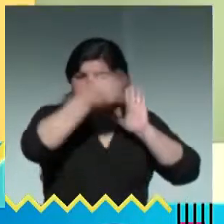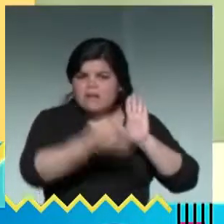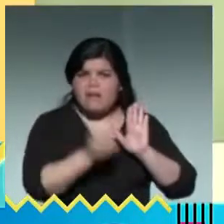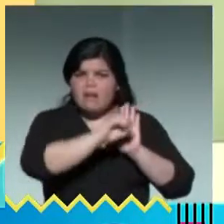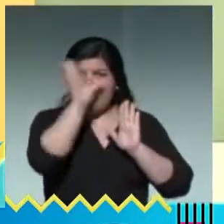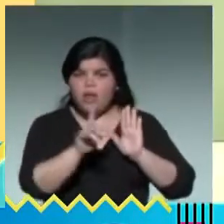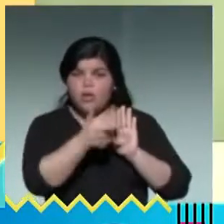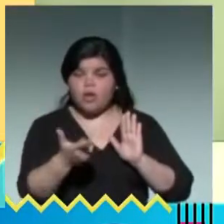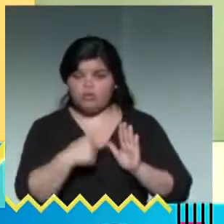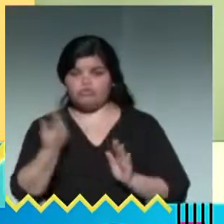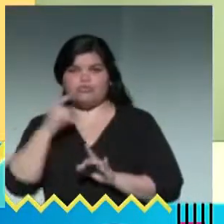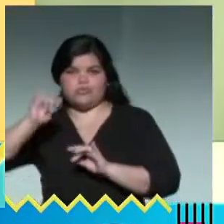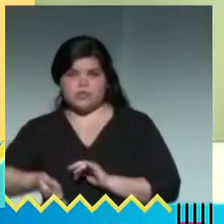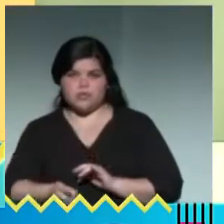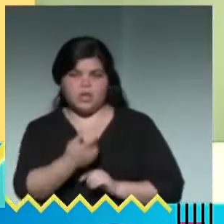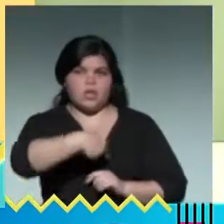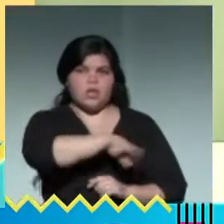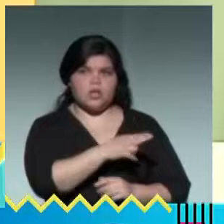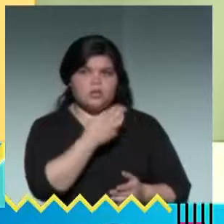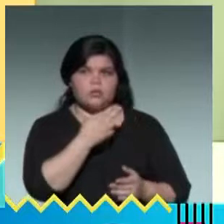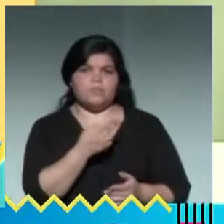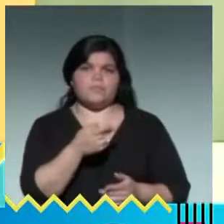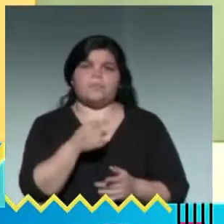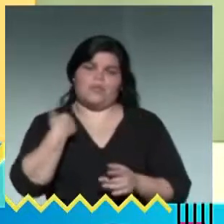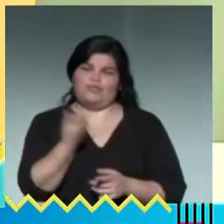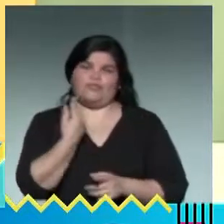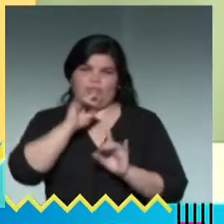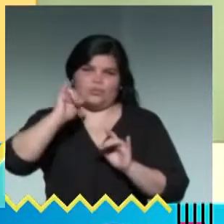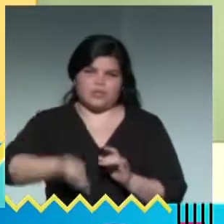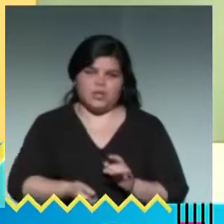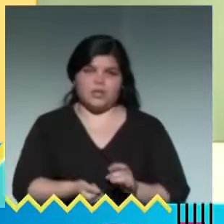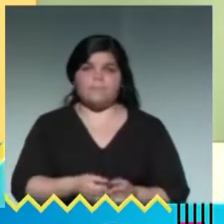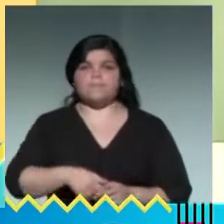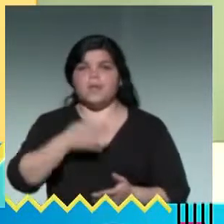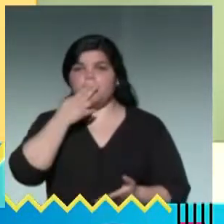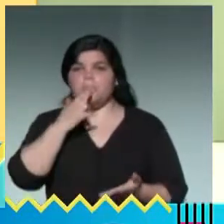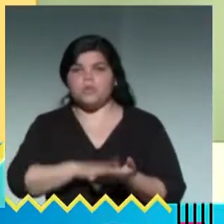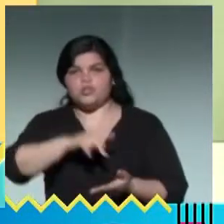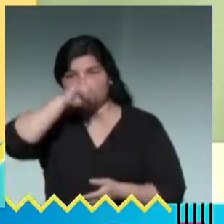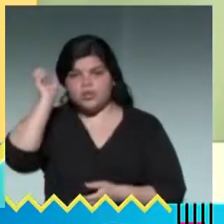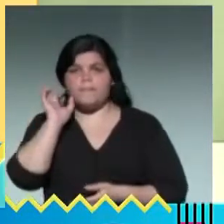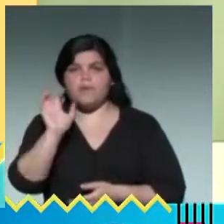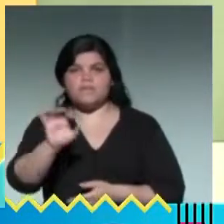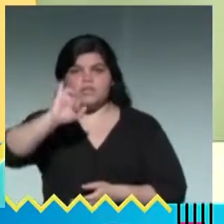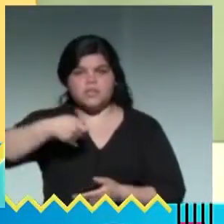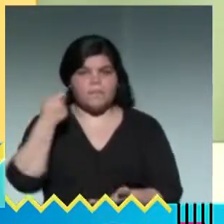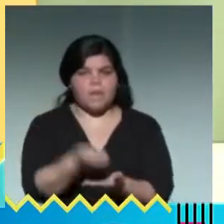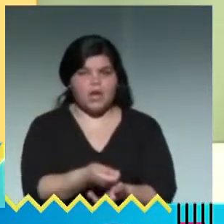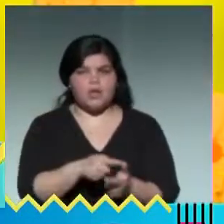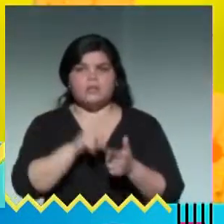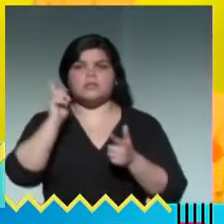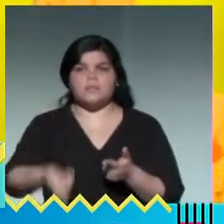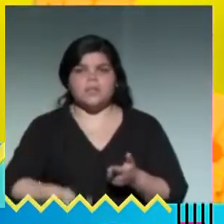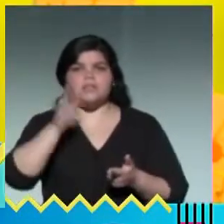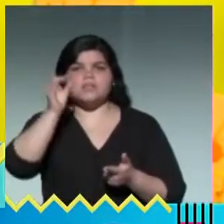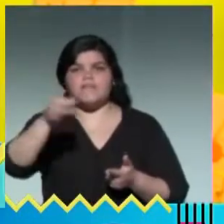hecho nosotros, donde no hay evasión porque tienen que tributar en la provincia y en la nación. Tenemos que saber que los conductores quiénes son, qué antecedentes